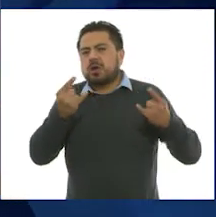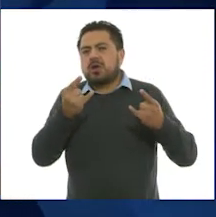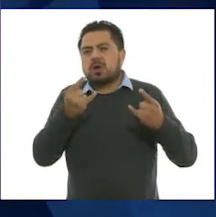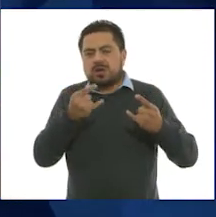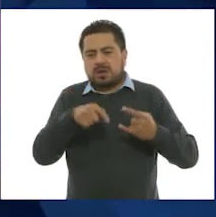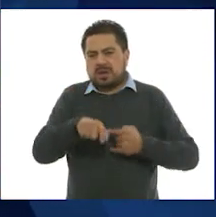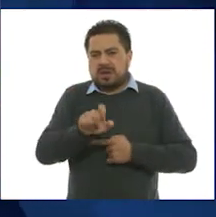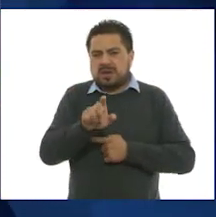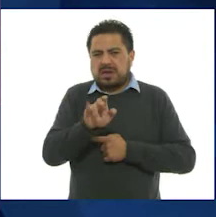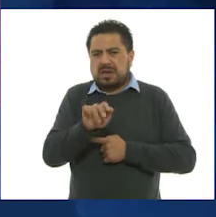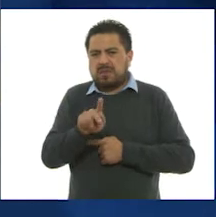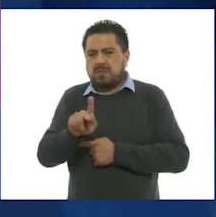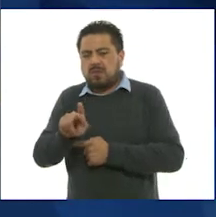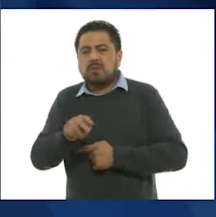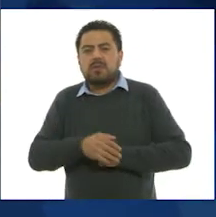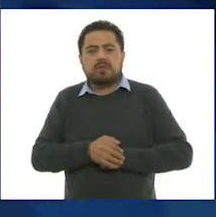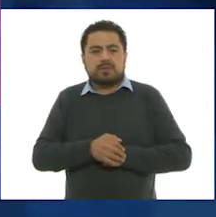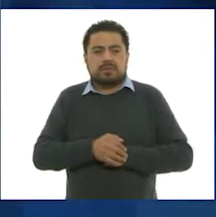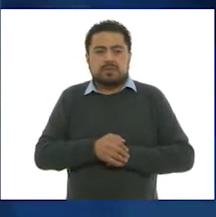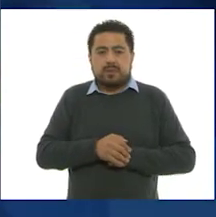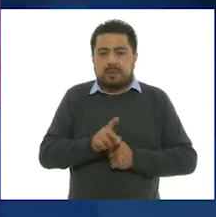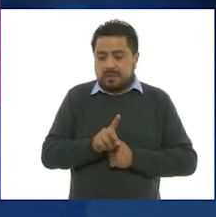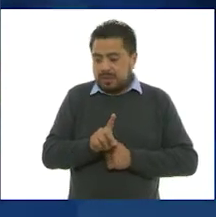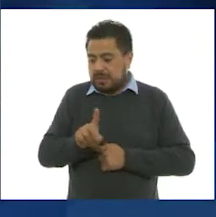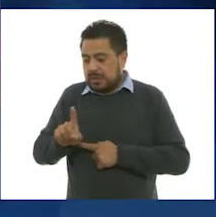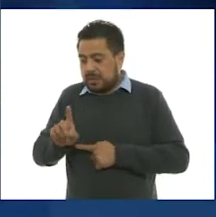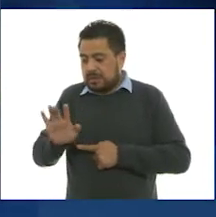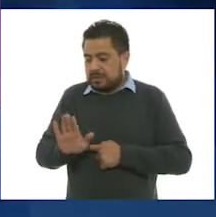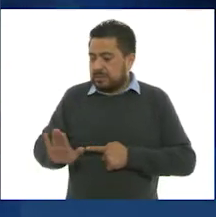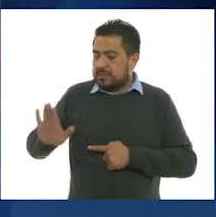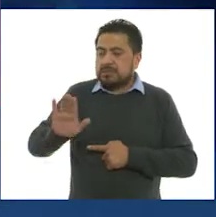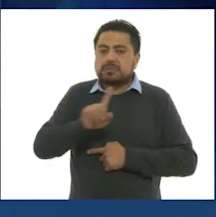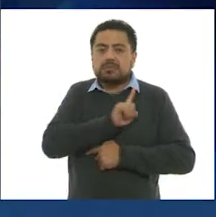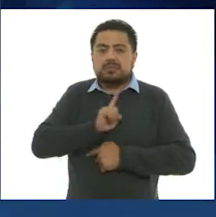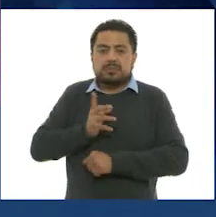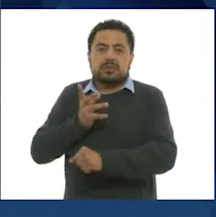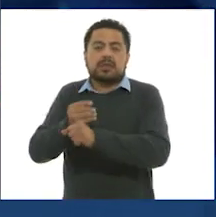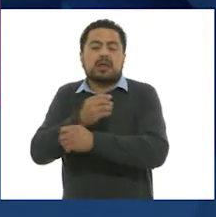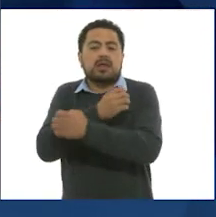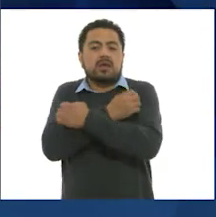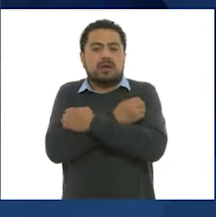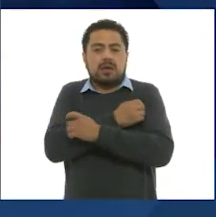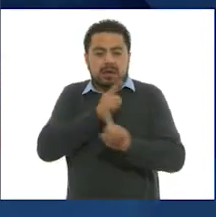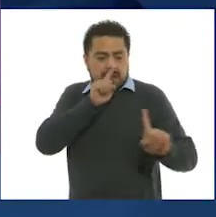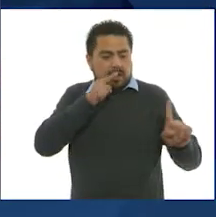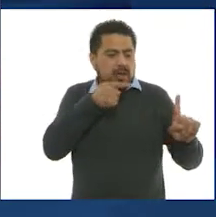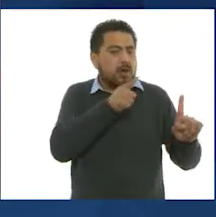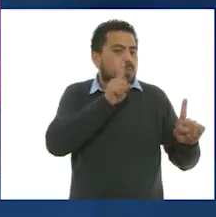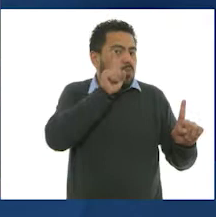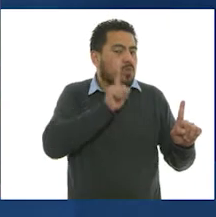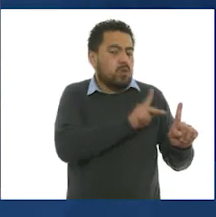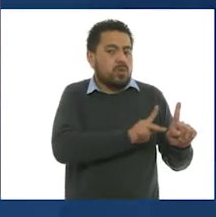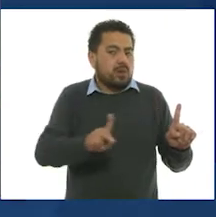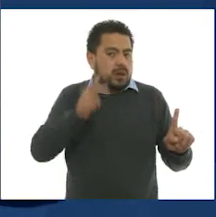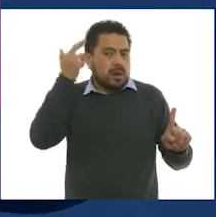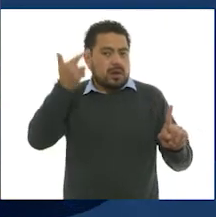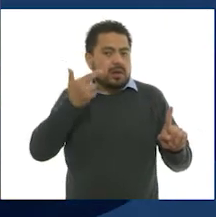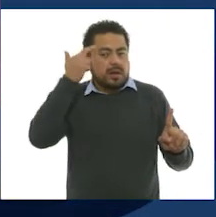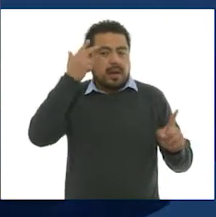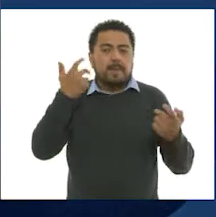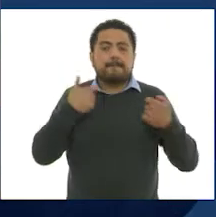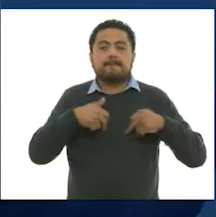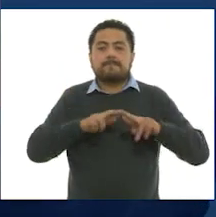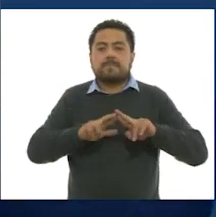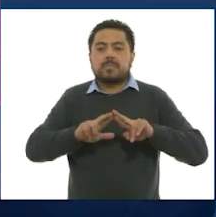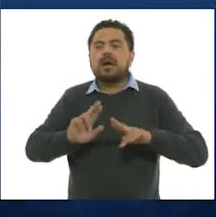quipú. Del lado derecho hay que poner la educación dirigida a las mujeres nobles. Sus